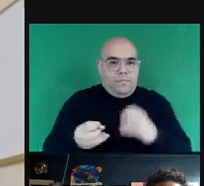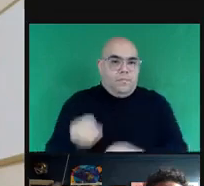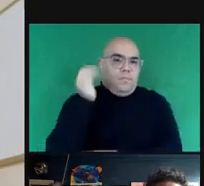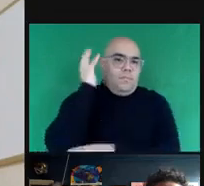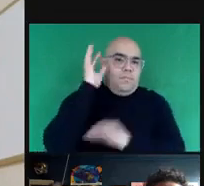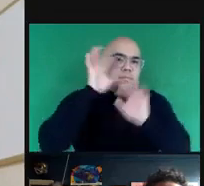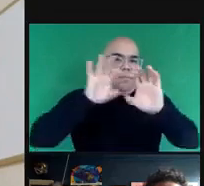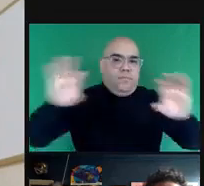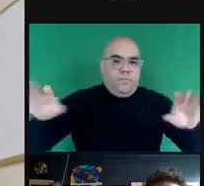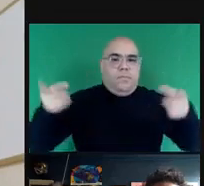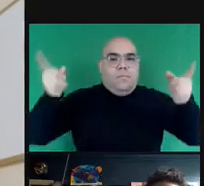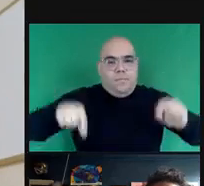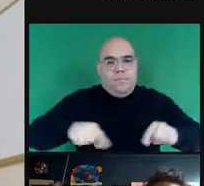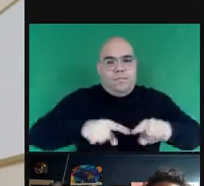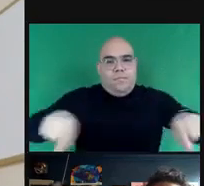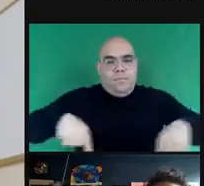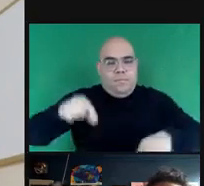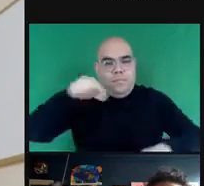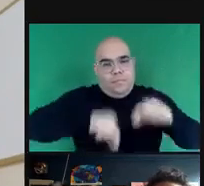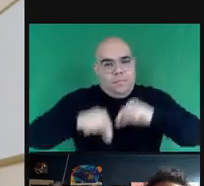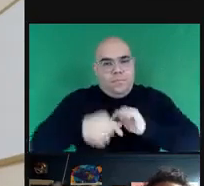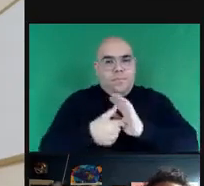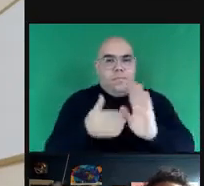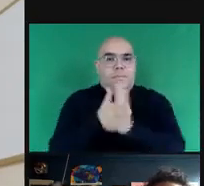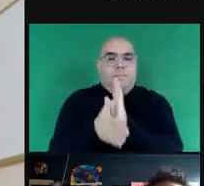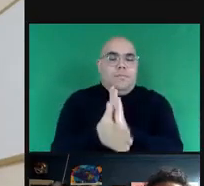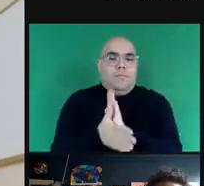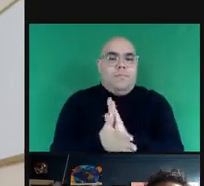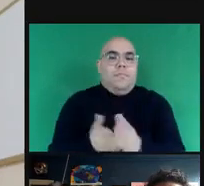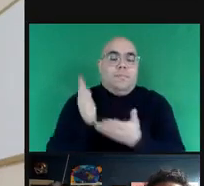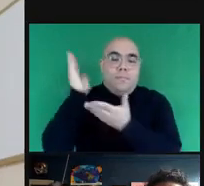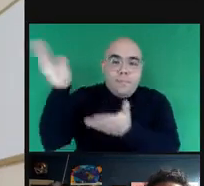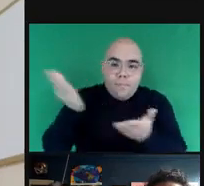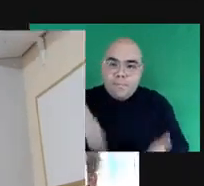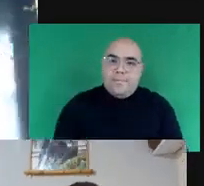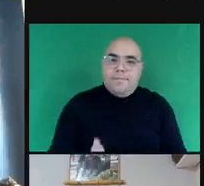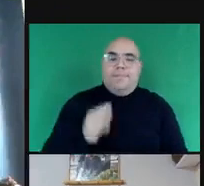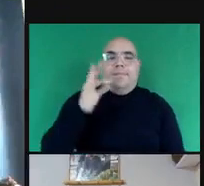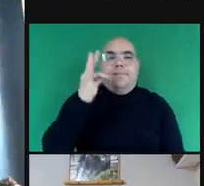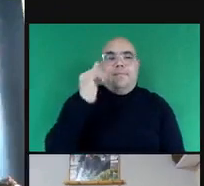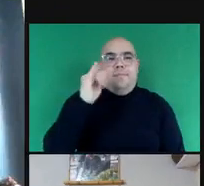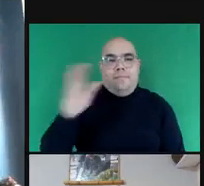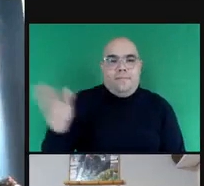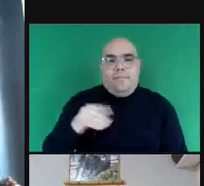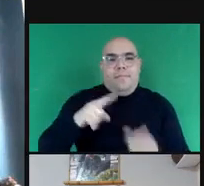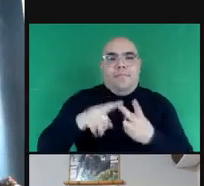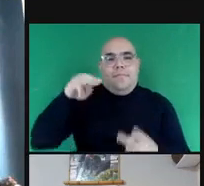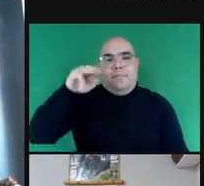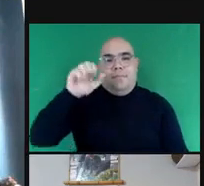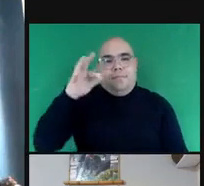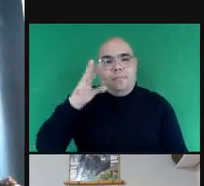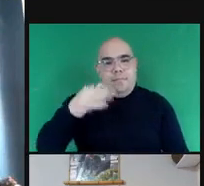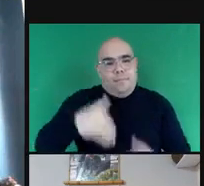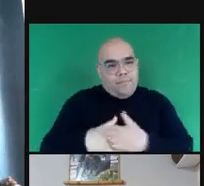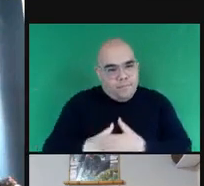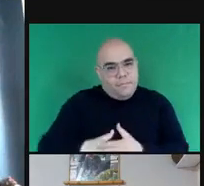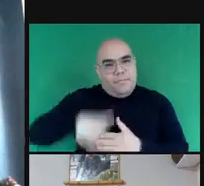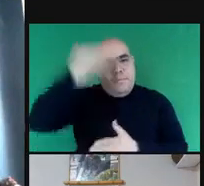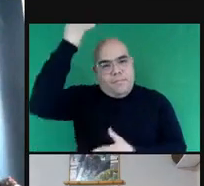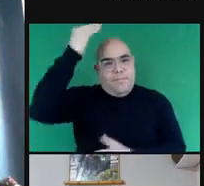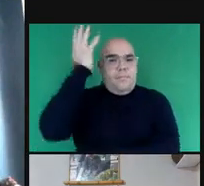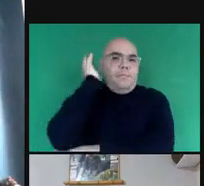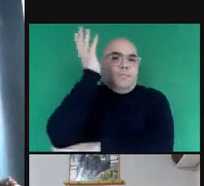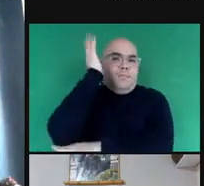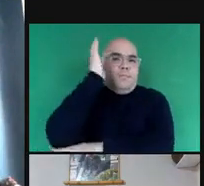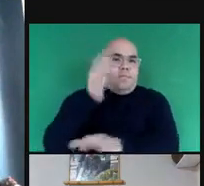y laboratorios. Bueno, pues les doy nuevamente la bienvenida a Tatiana y a Mateo. Y para que ustedes inicien su conservación, quisiera